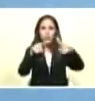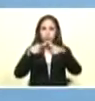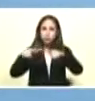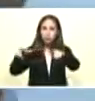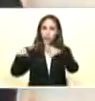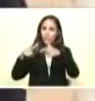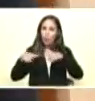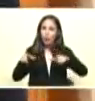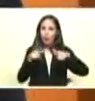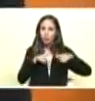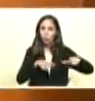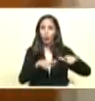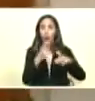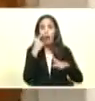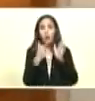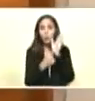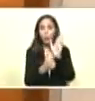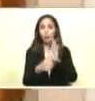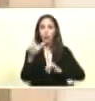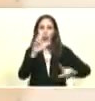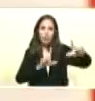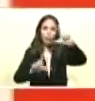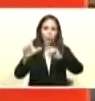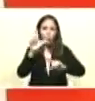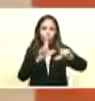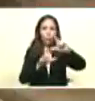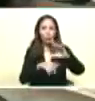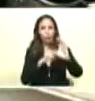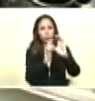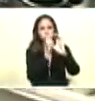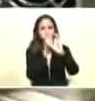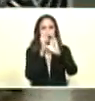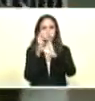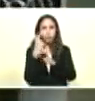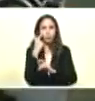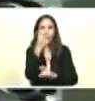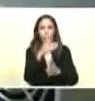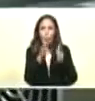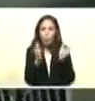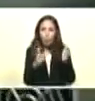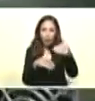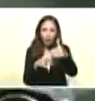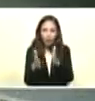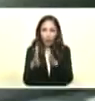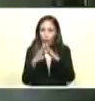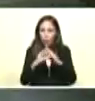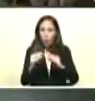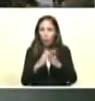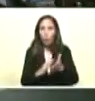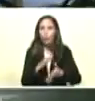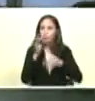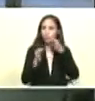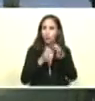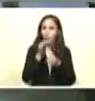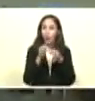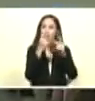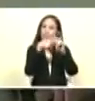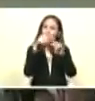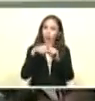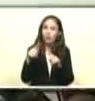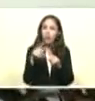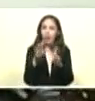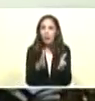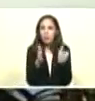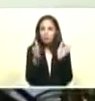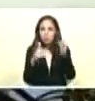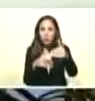es el laboratorio de minado. Aquí en este laboratorio de minado, lo explicaba Carlos Vargas por allá, están distintas máquinas y